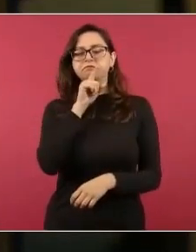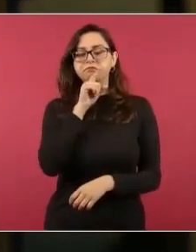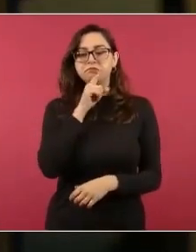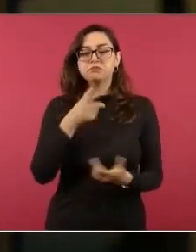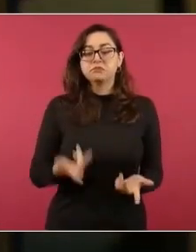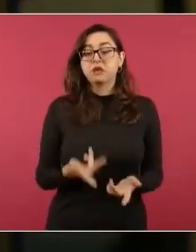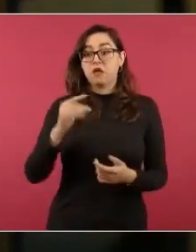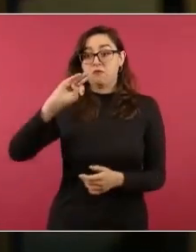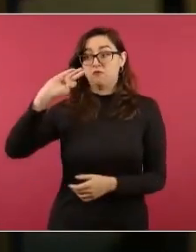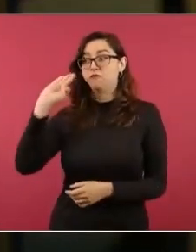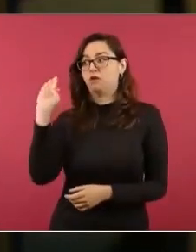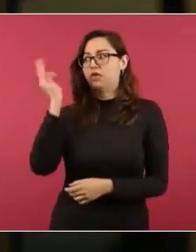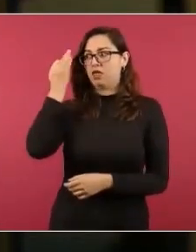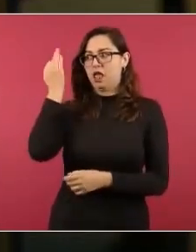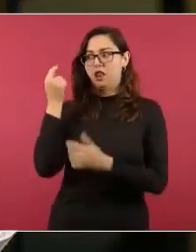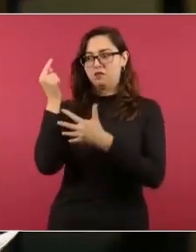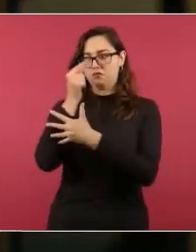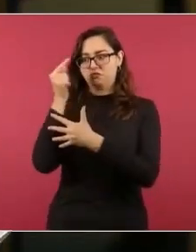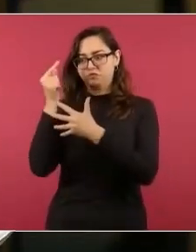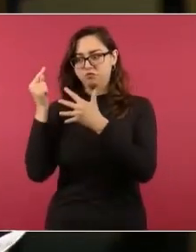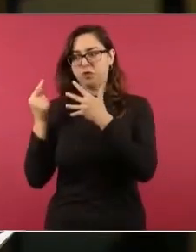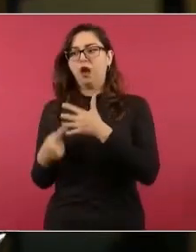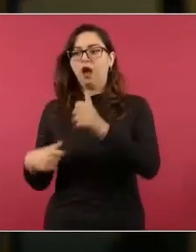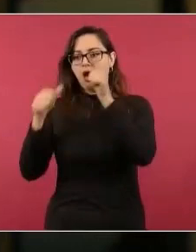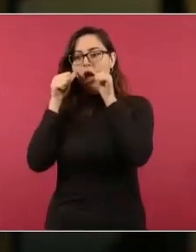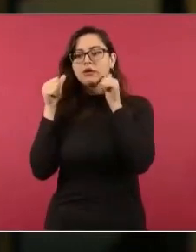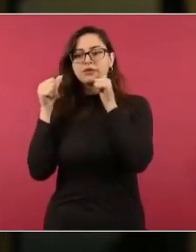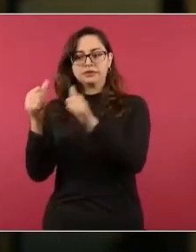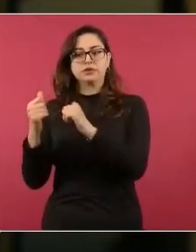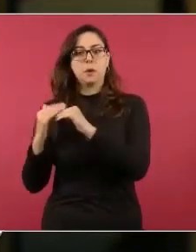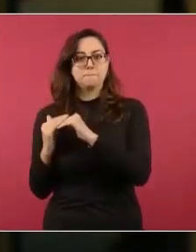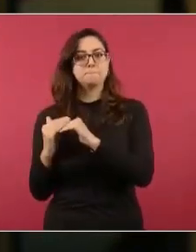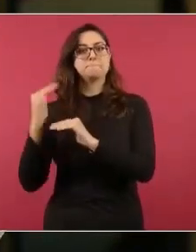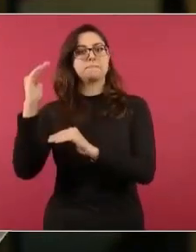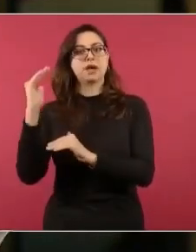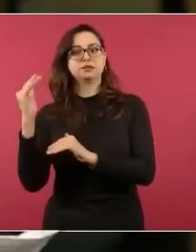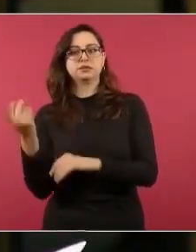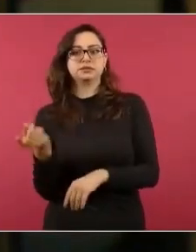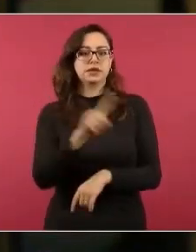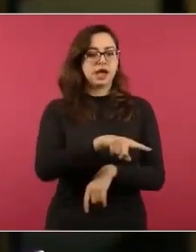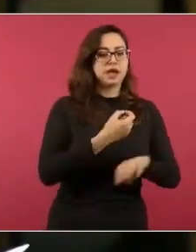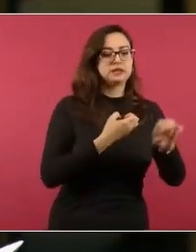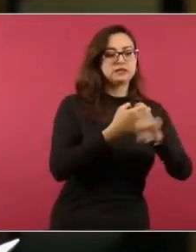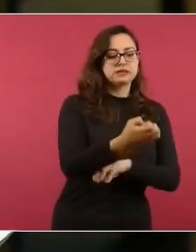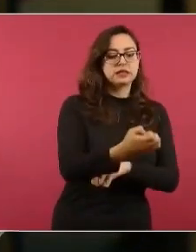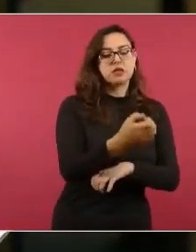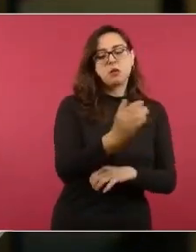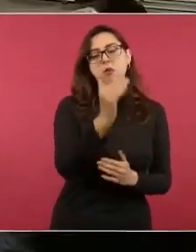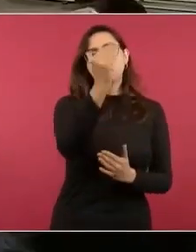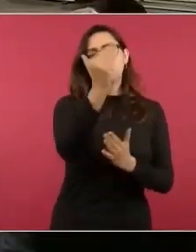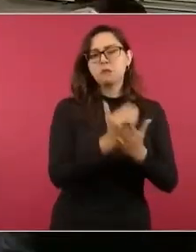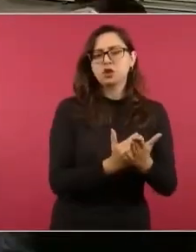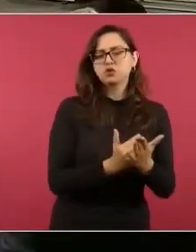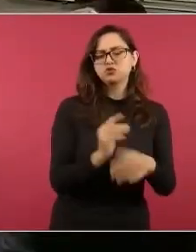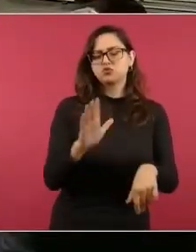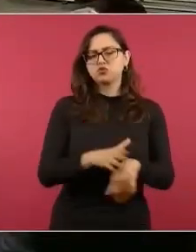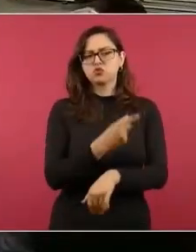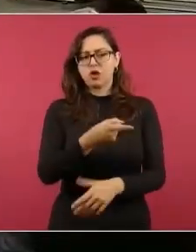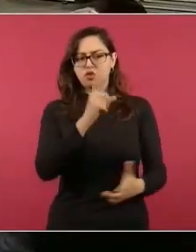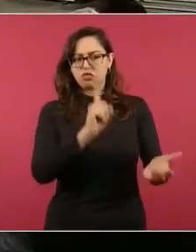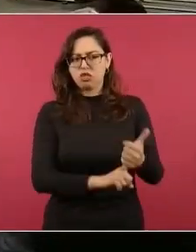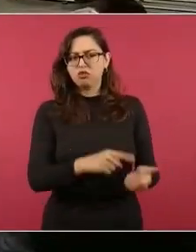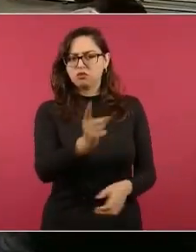la Comisión Federal, la Comisión de Atención a Víctimas Federal. Y no es porque no quieran los titulares, sino porque sus